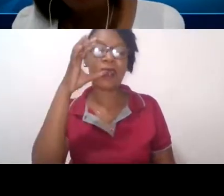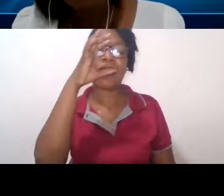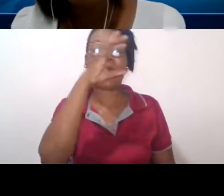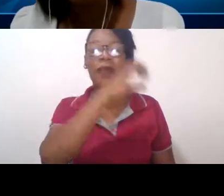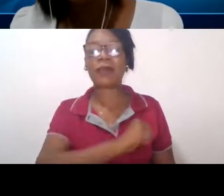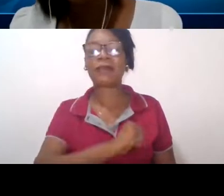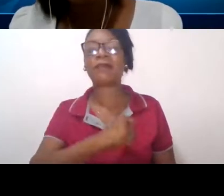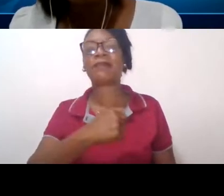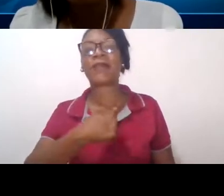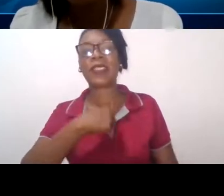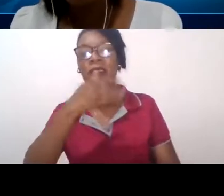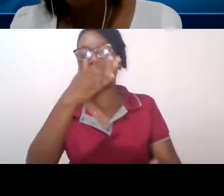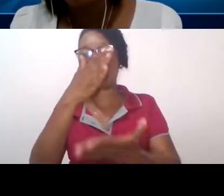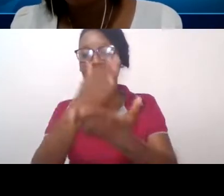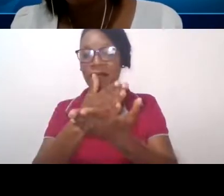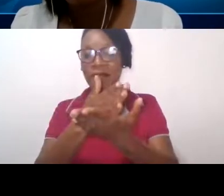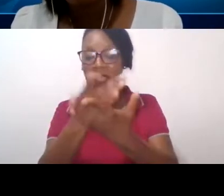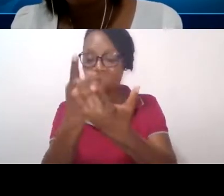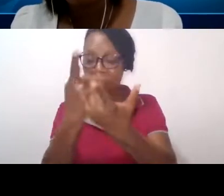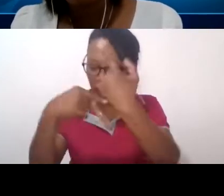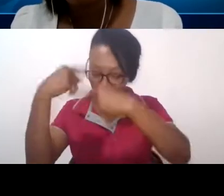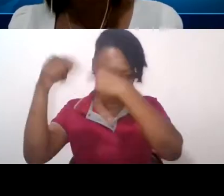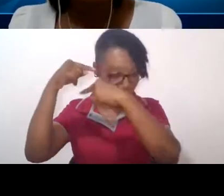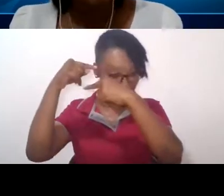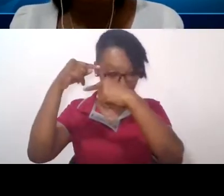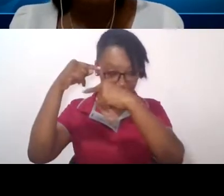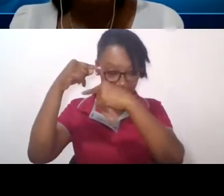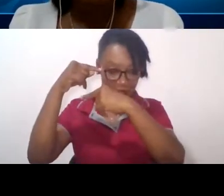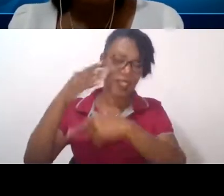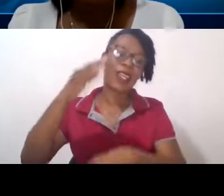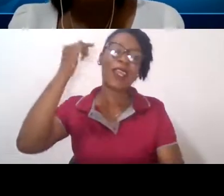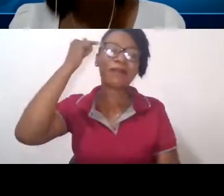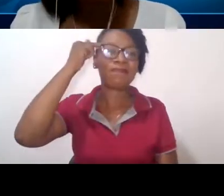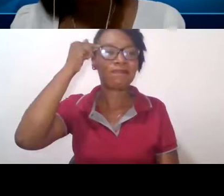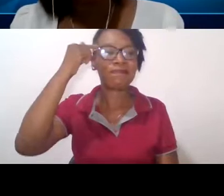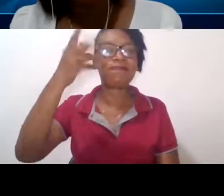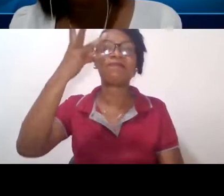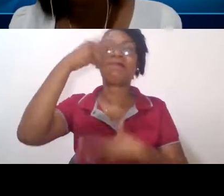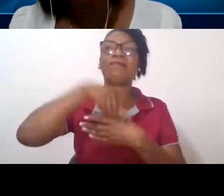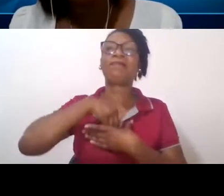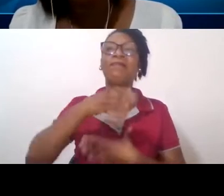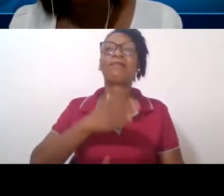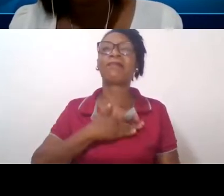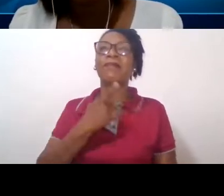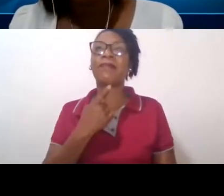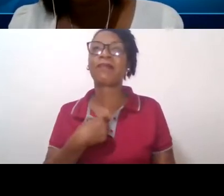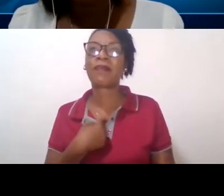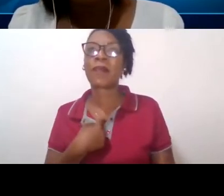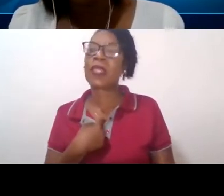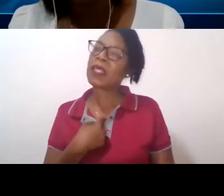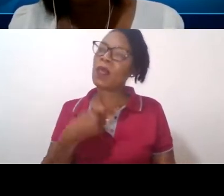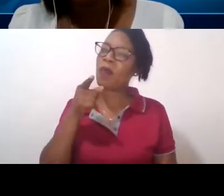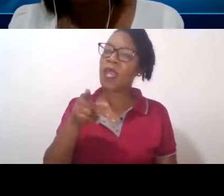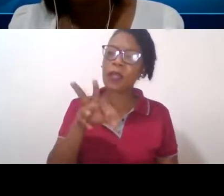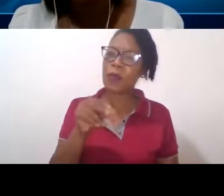una pausa y recapitulé y dije, me dije a mí misma, ¿cómo él no puede